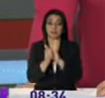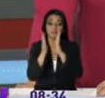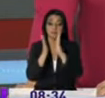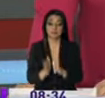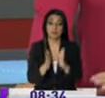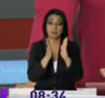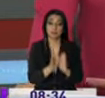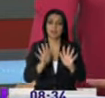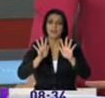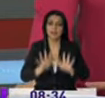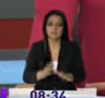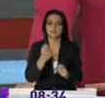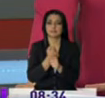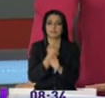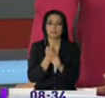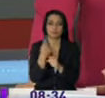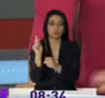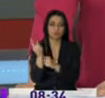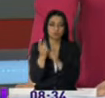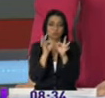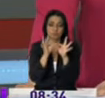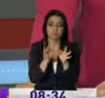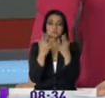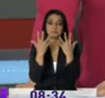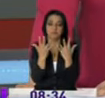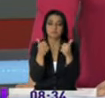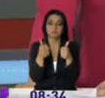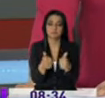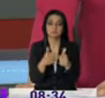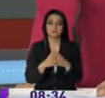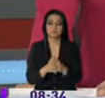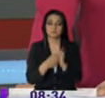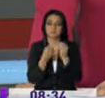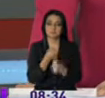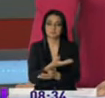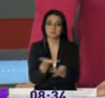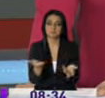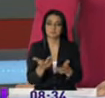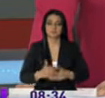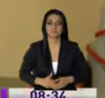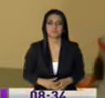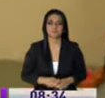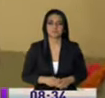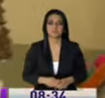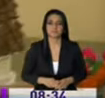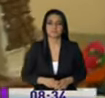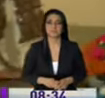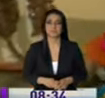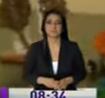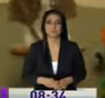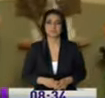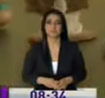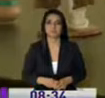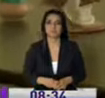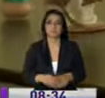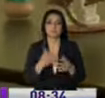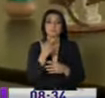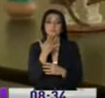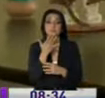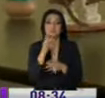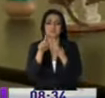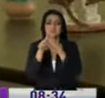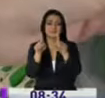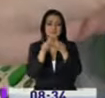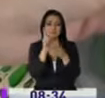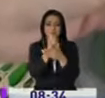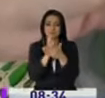se dedican exclusivamente a realizarlos con sus propias manos. Les tenemos un reportaje. Hay de todos los colores y diseños.